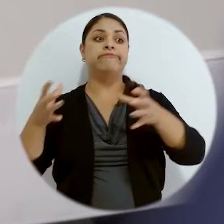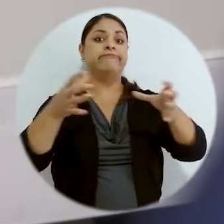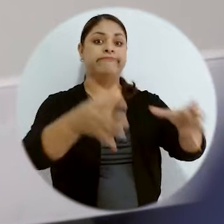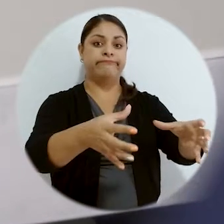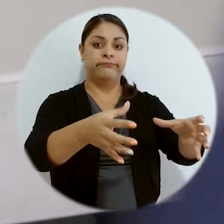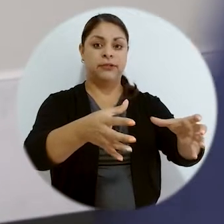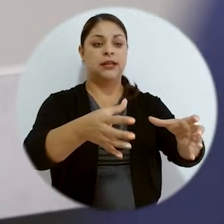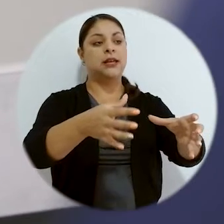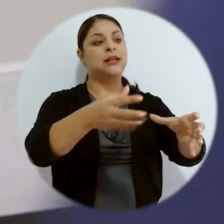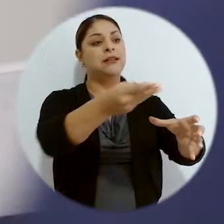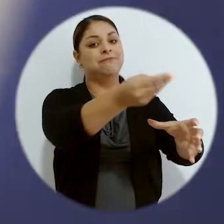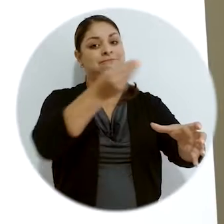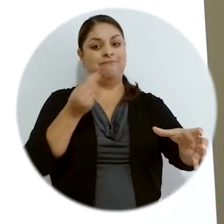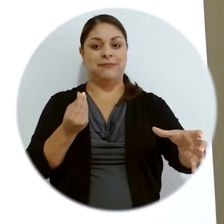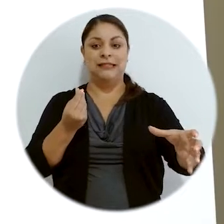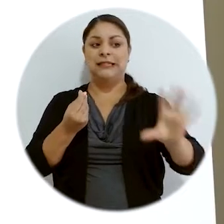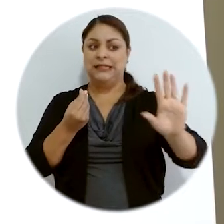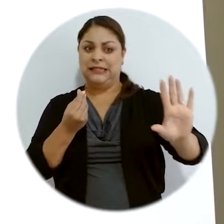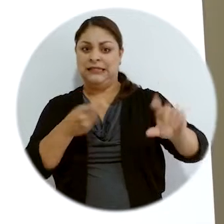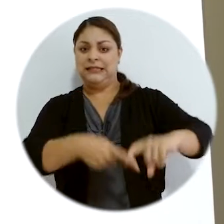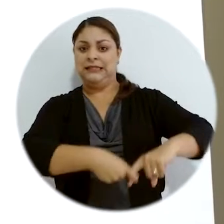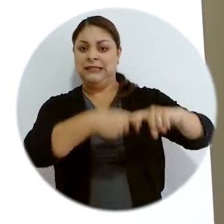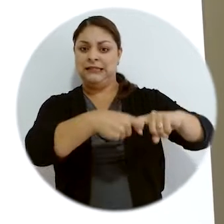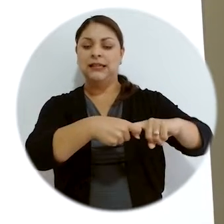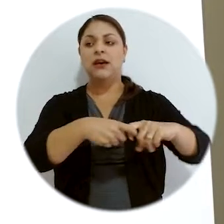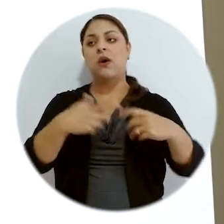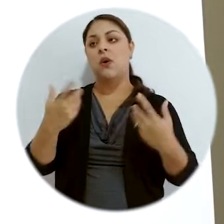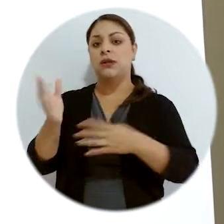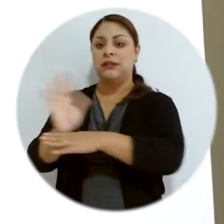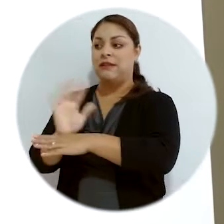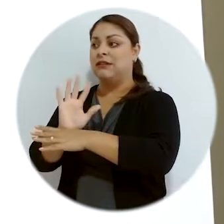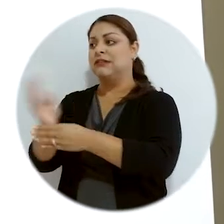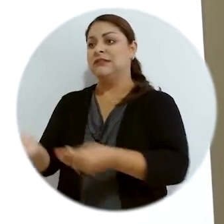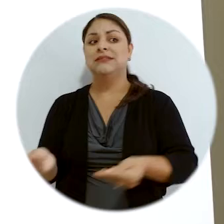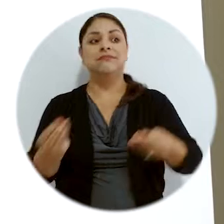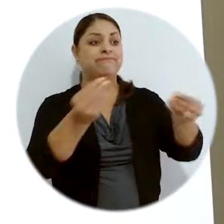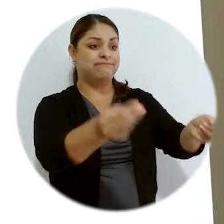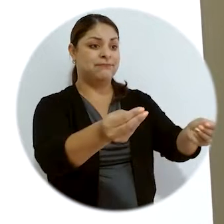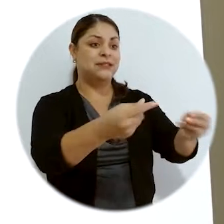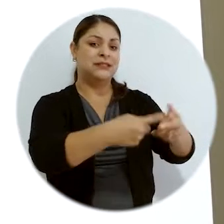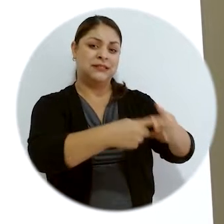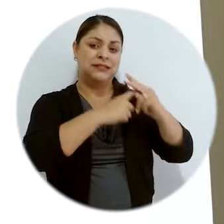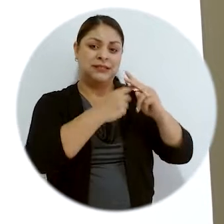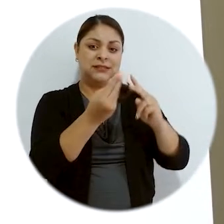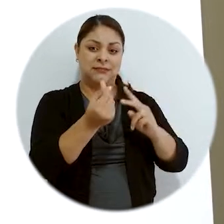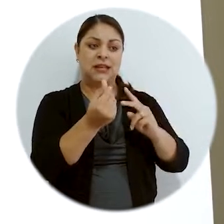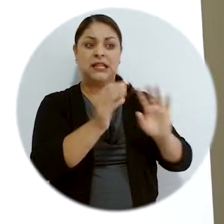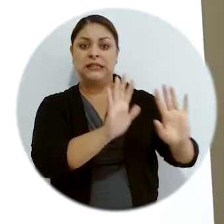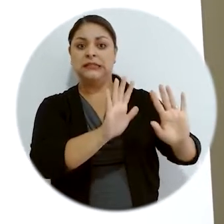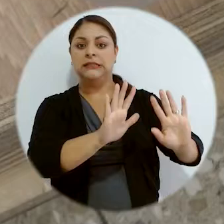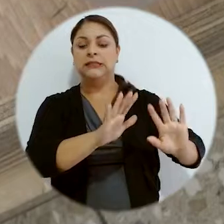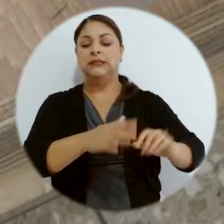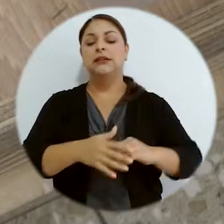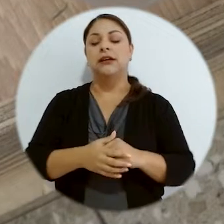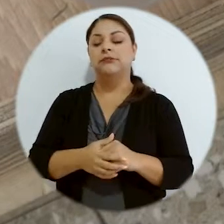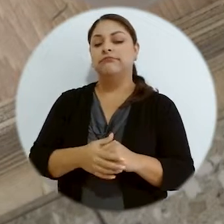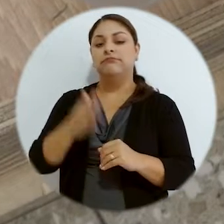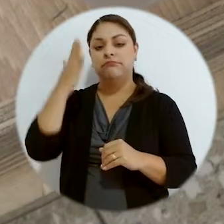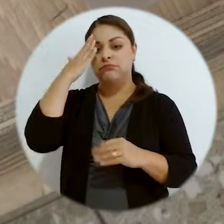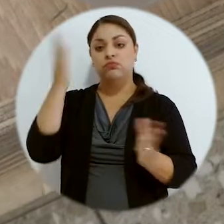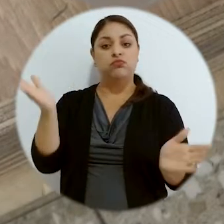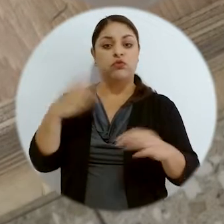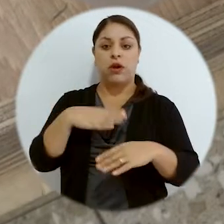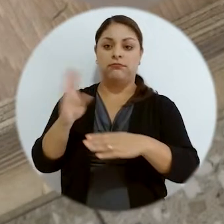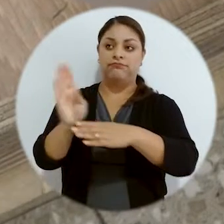la televisión para salir de una emergencia, porque no había un sector financiero formal. Cuando aparece el